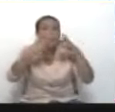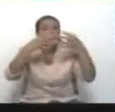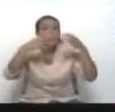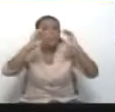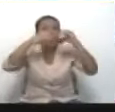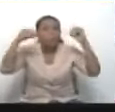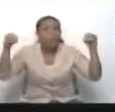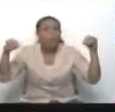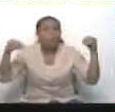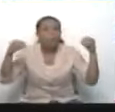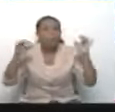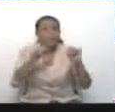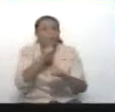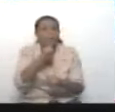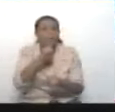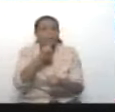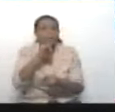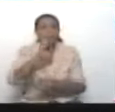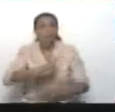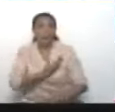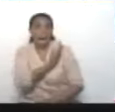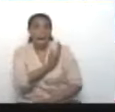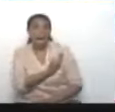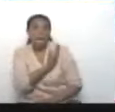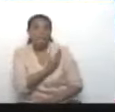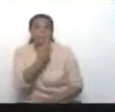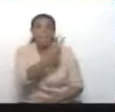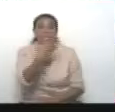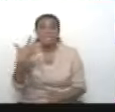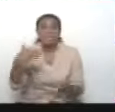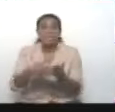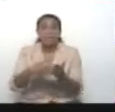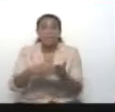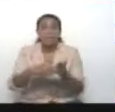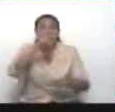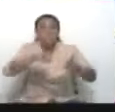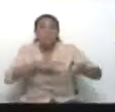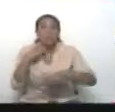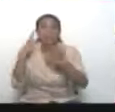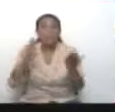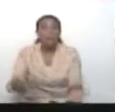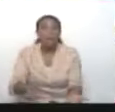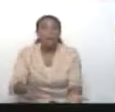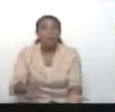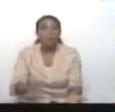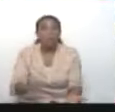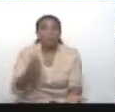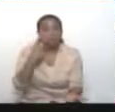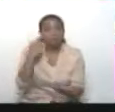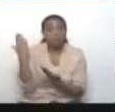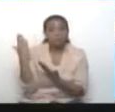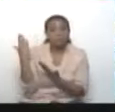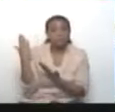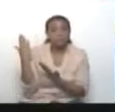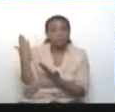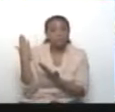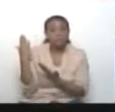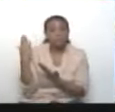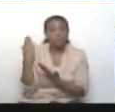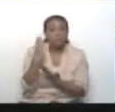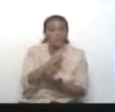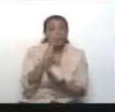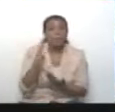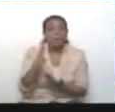favor. Gaza registra más de 25.000 muertos. Lo dice la DW